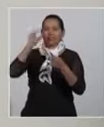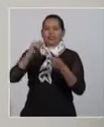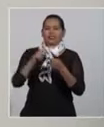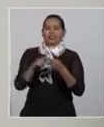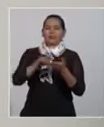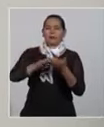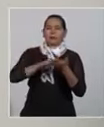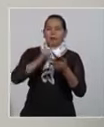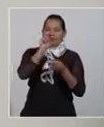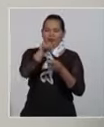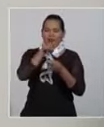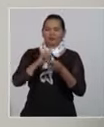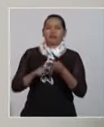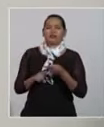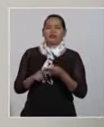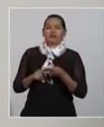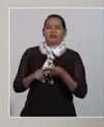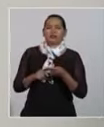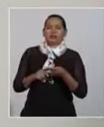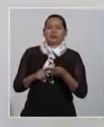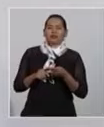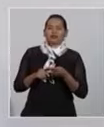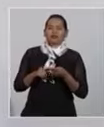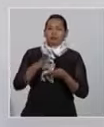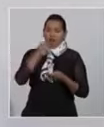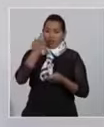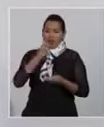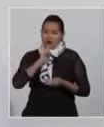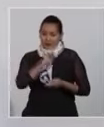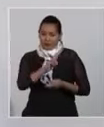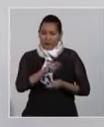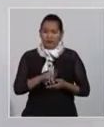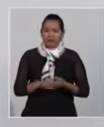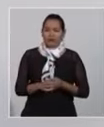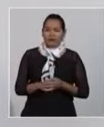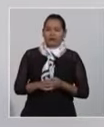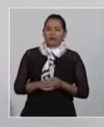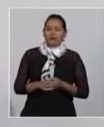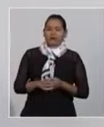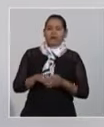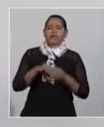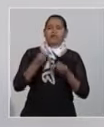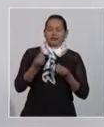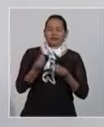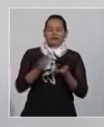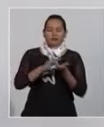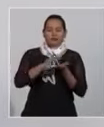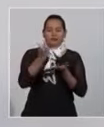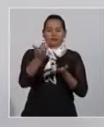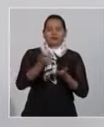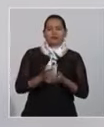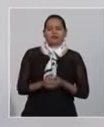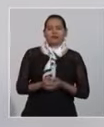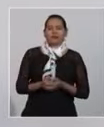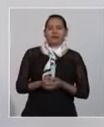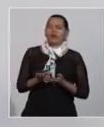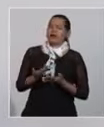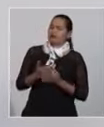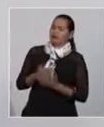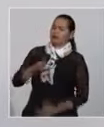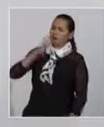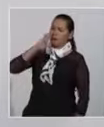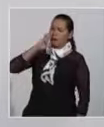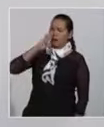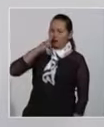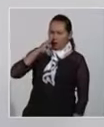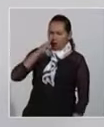Verde. ¿Desea hacer uso de su derecho de réplica? Por favor. Muchísimas gracias. Señor Luis Miguel Barbosa, creo que